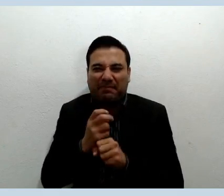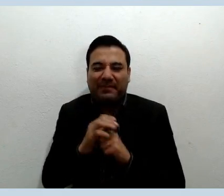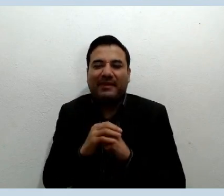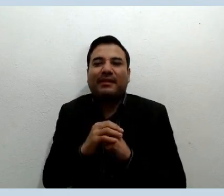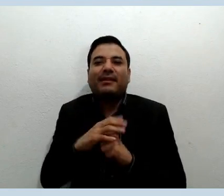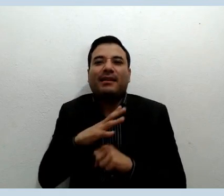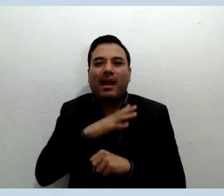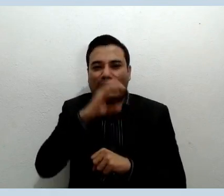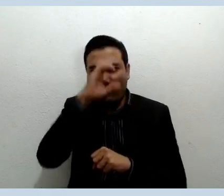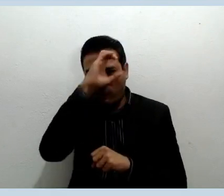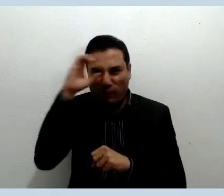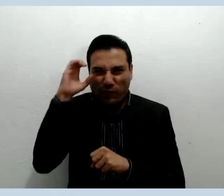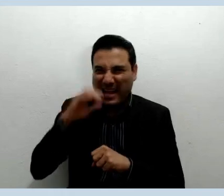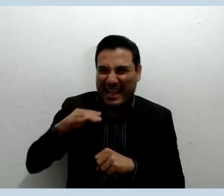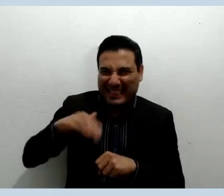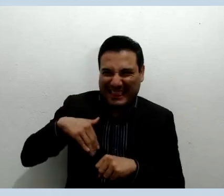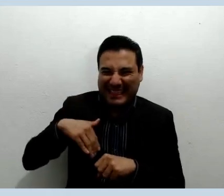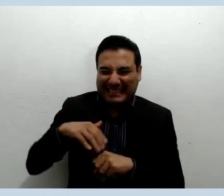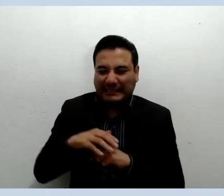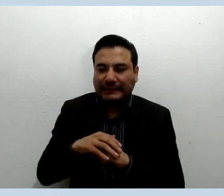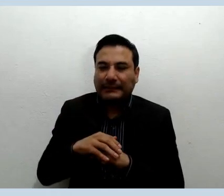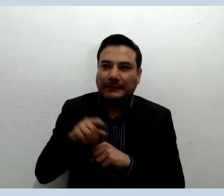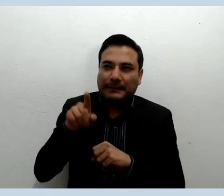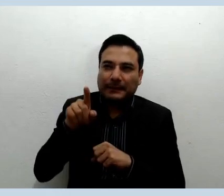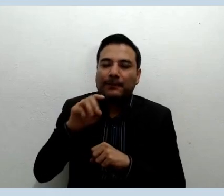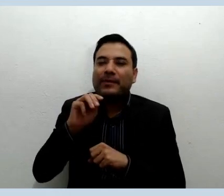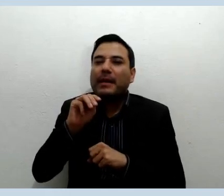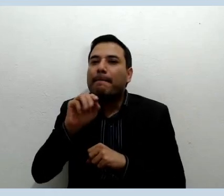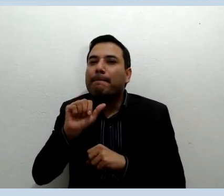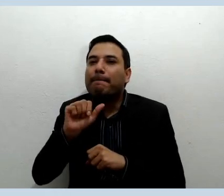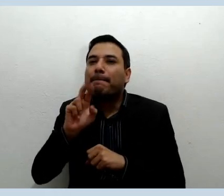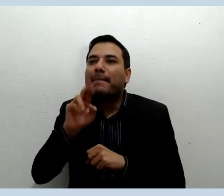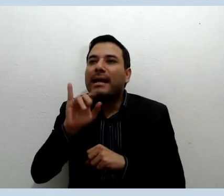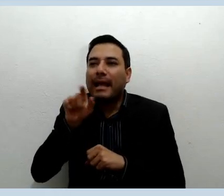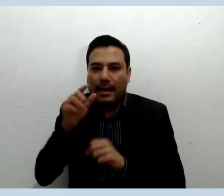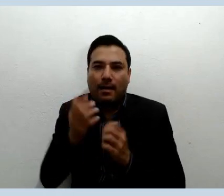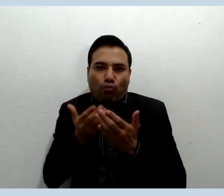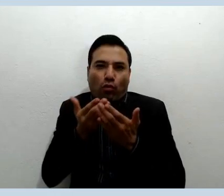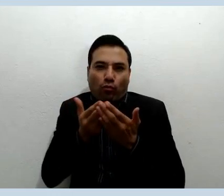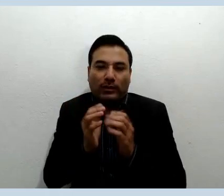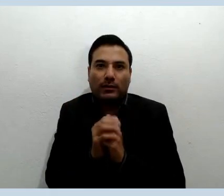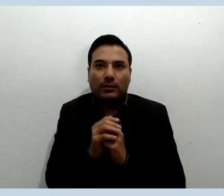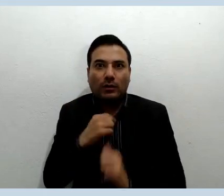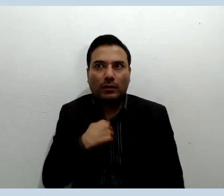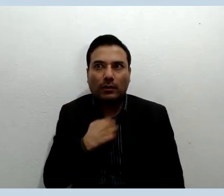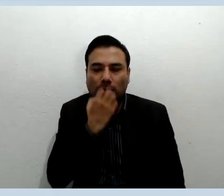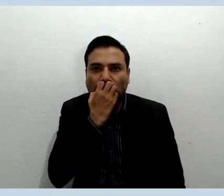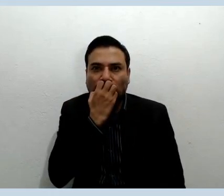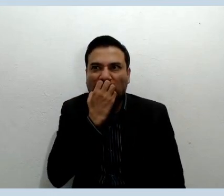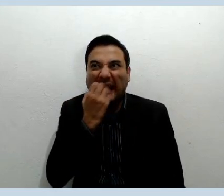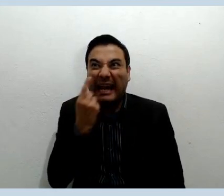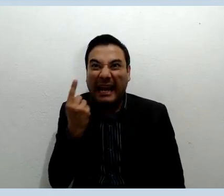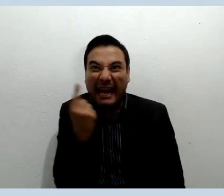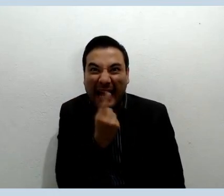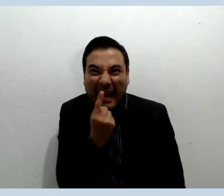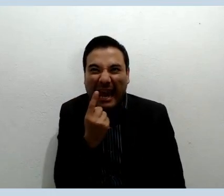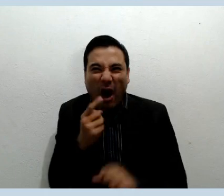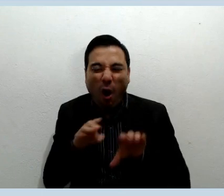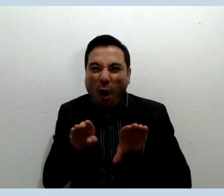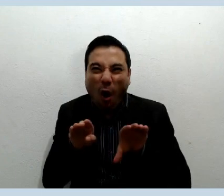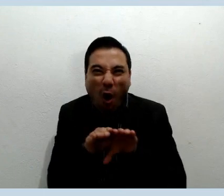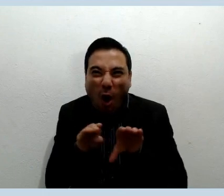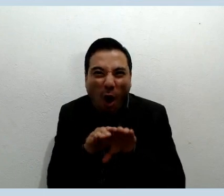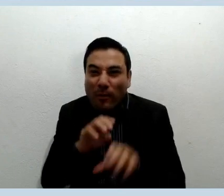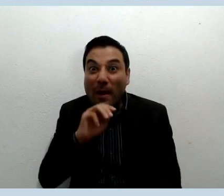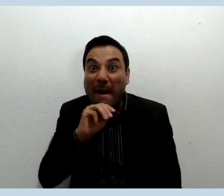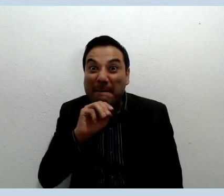proyectada hace rato pues ella fue la que eh propuso a Matías y yo estaba así de qué cómo Matías son